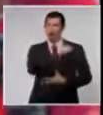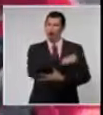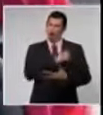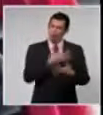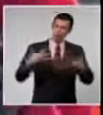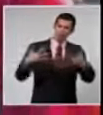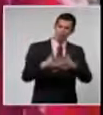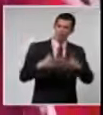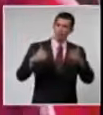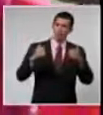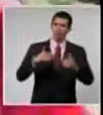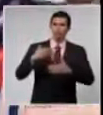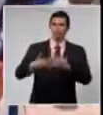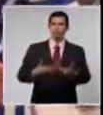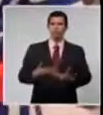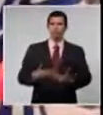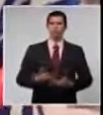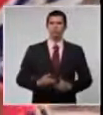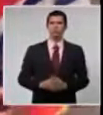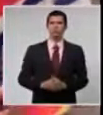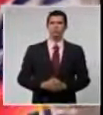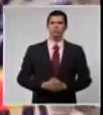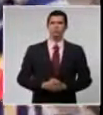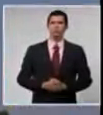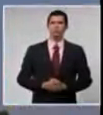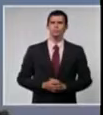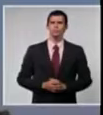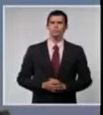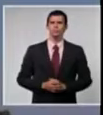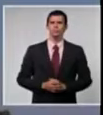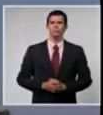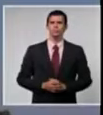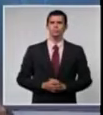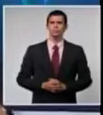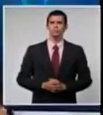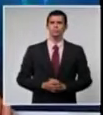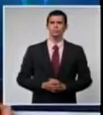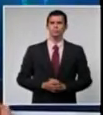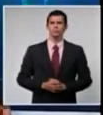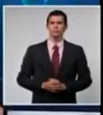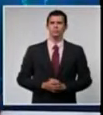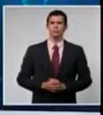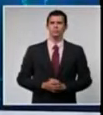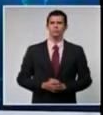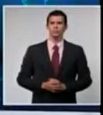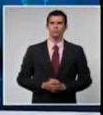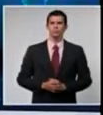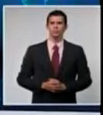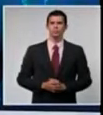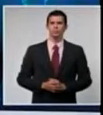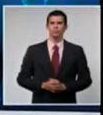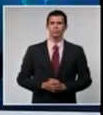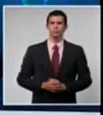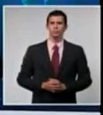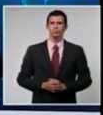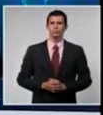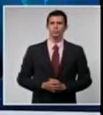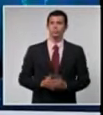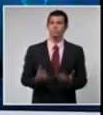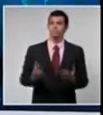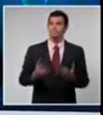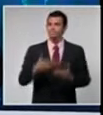Noel Otaño, Sistema Informativo de la Televisión Cubana. Y en los próximos días se